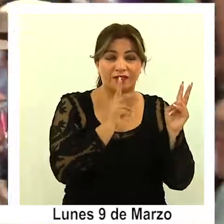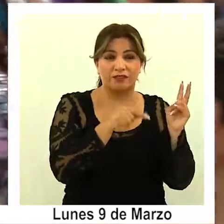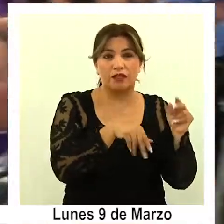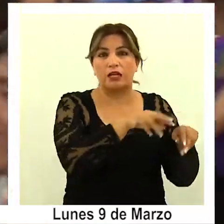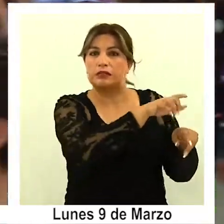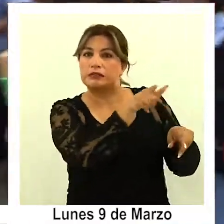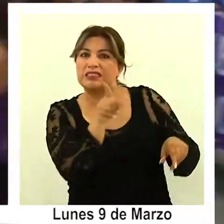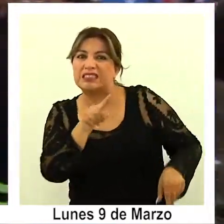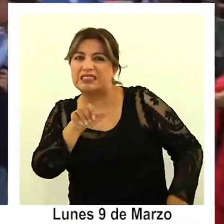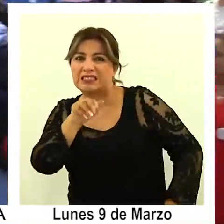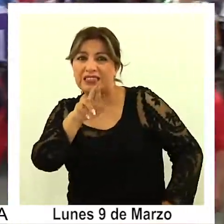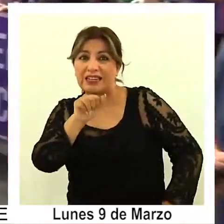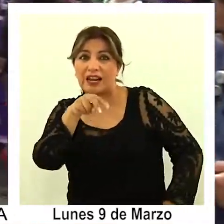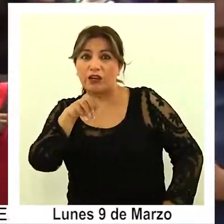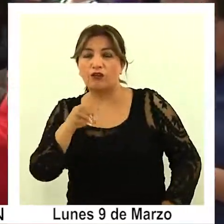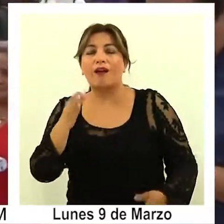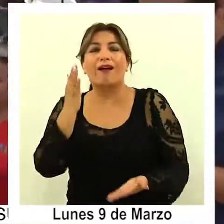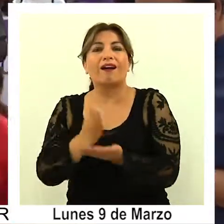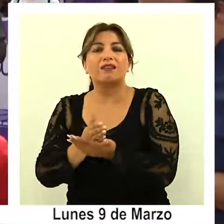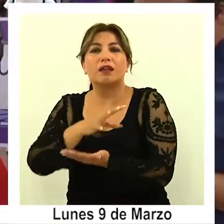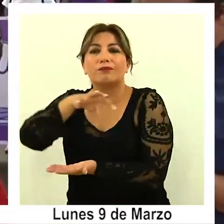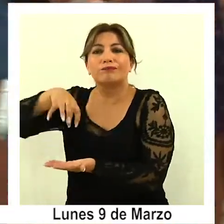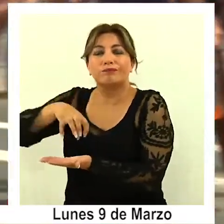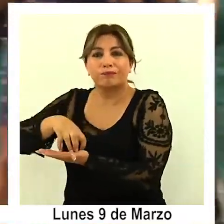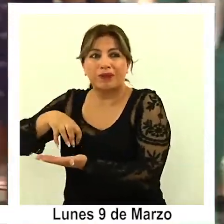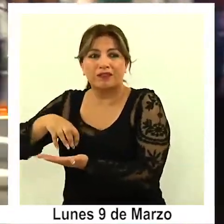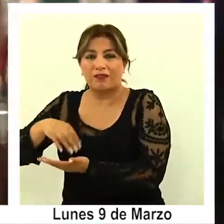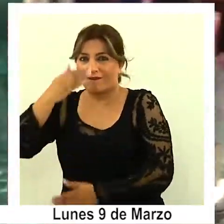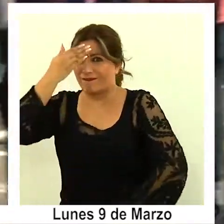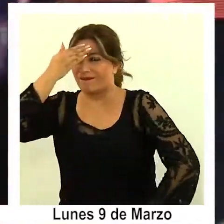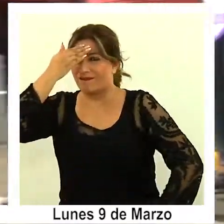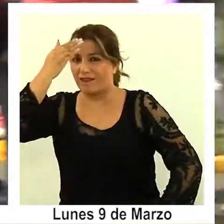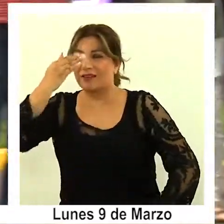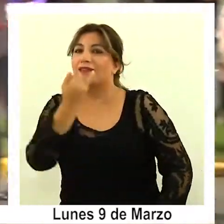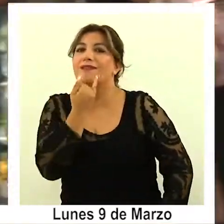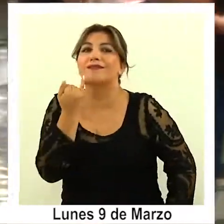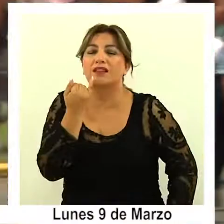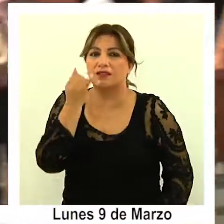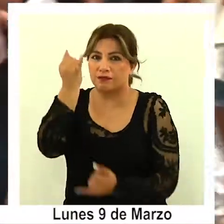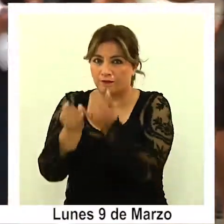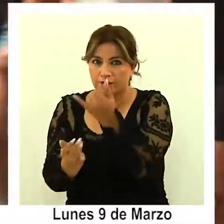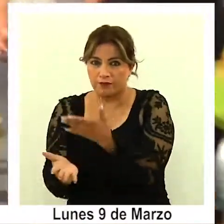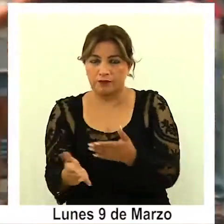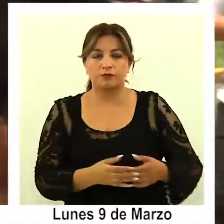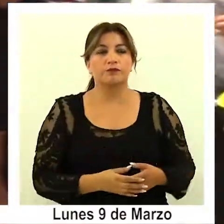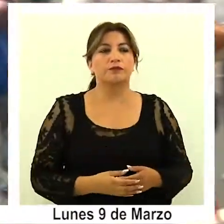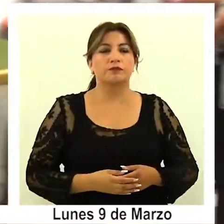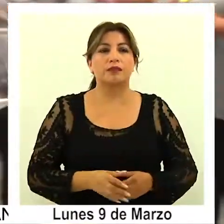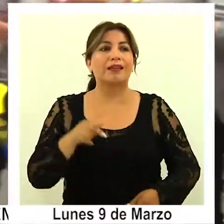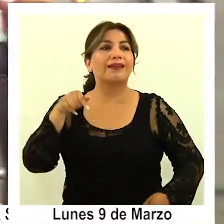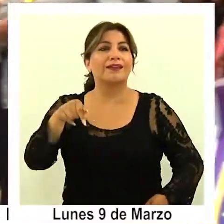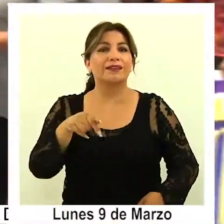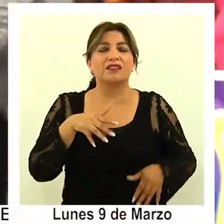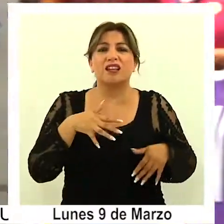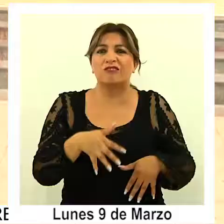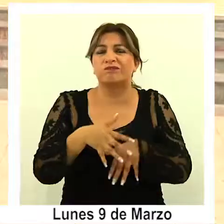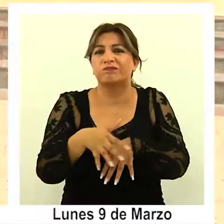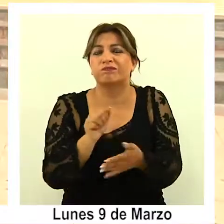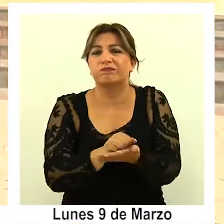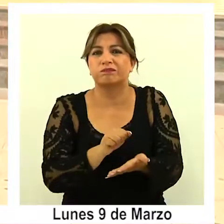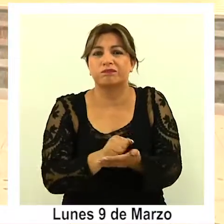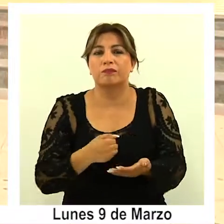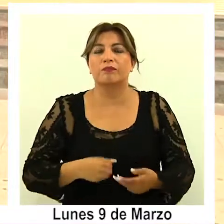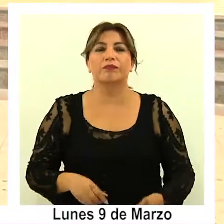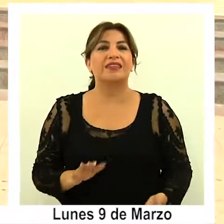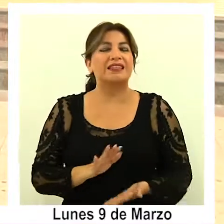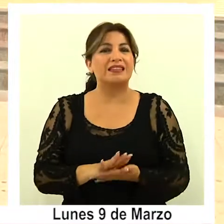calle vivar bajo por serrano hasta aníbal pinto y culminó frente a la intendencia regional el motivo de esta